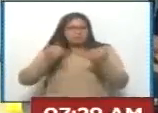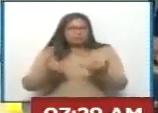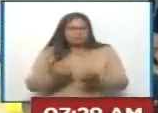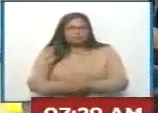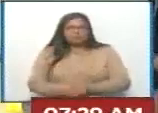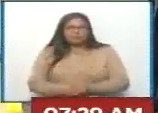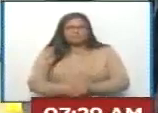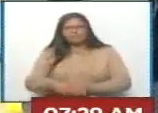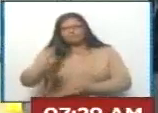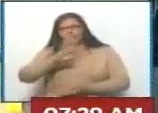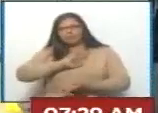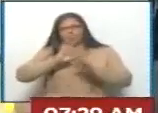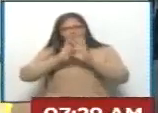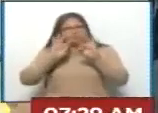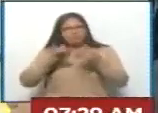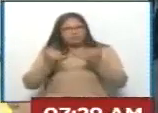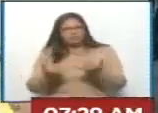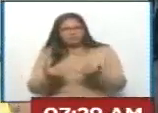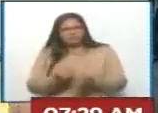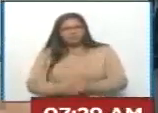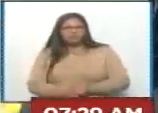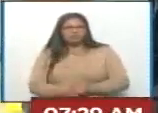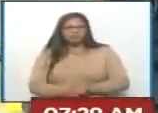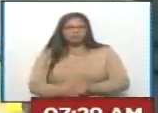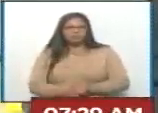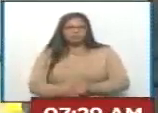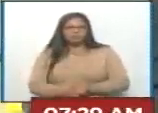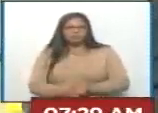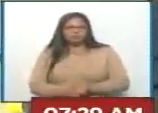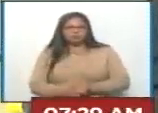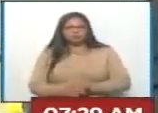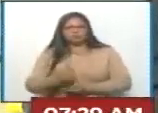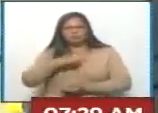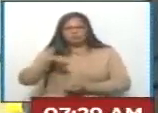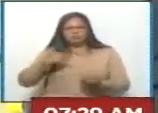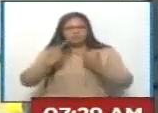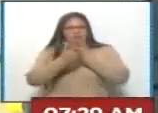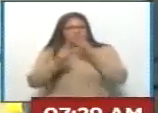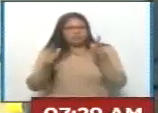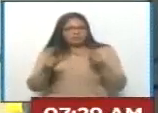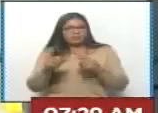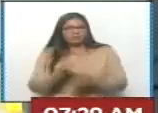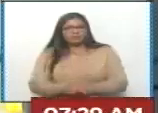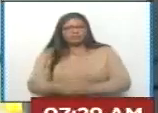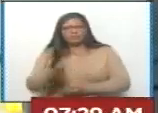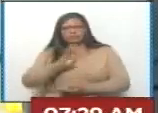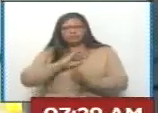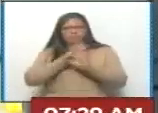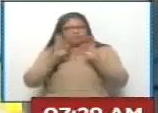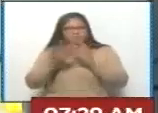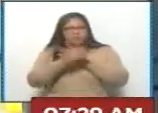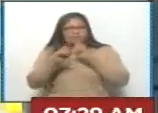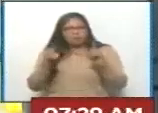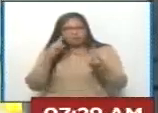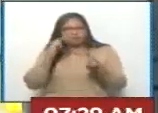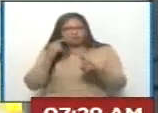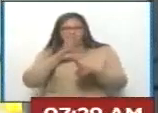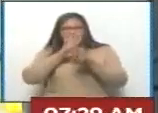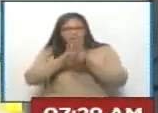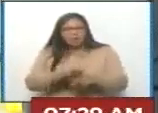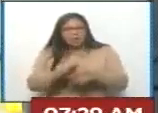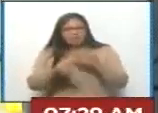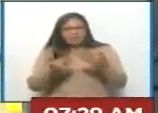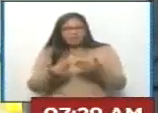los más complejos objetivos. En aquel momento, la libertad y la democracia. En este momento, derrotar la